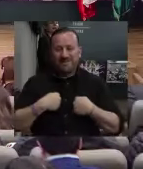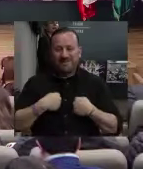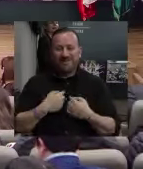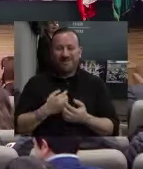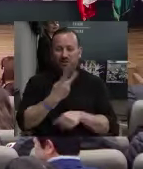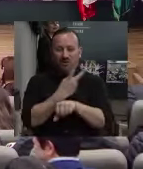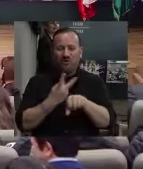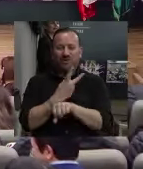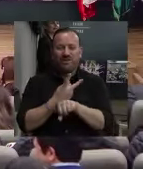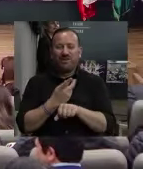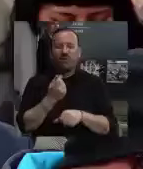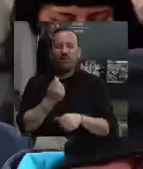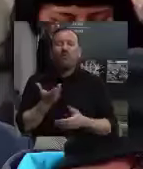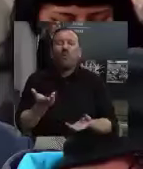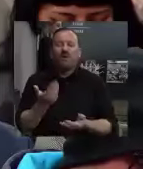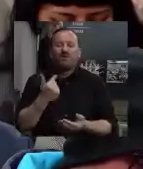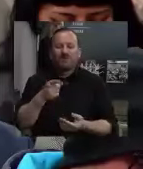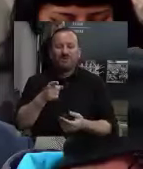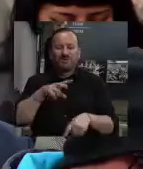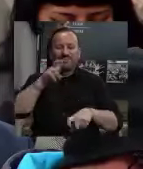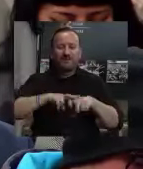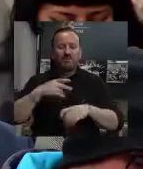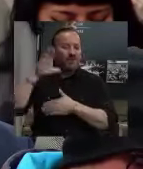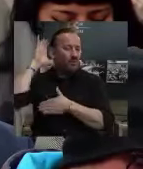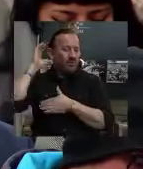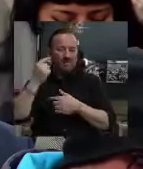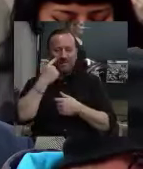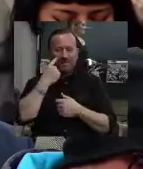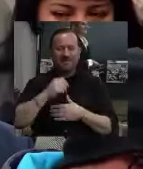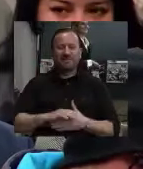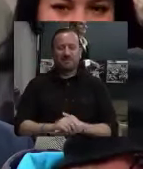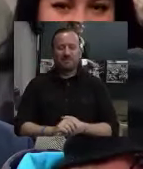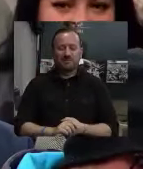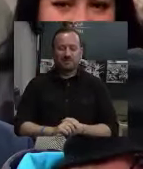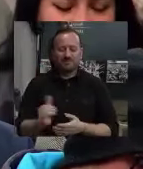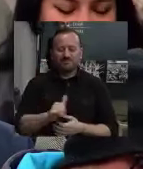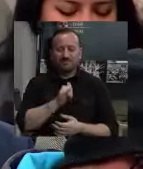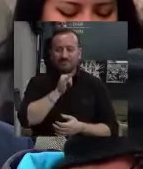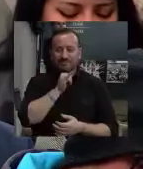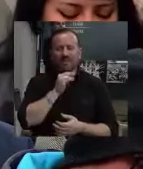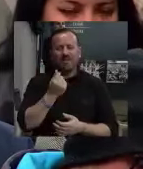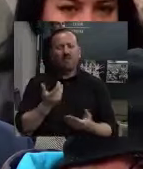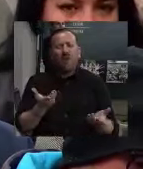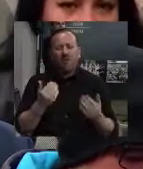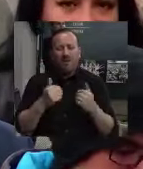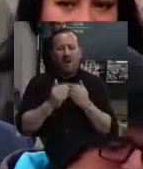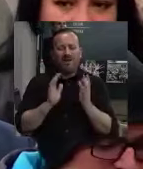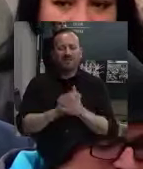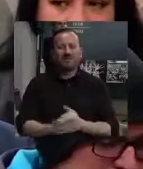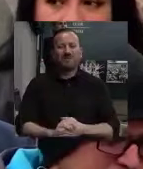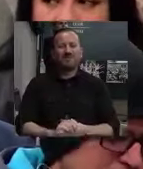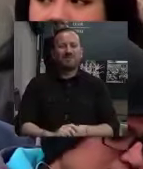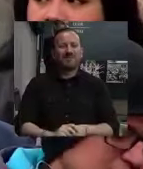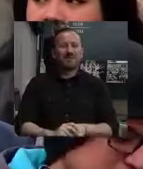horas Cuánto me cobras por sentarte a escucharme no Ponle un valor así fresco